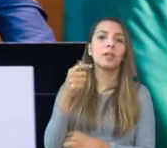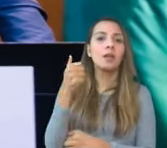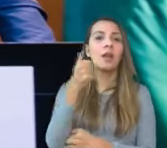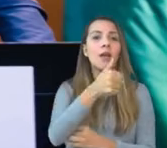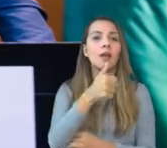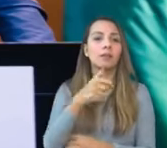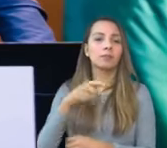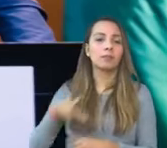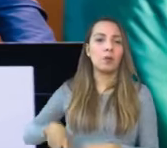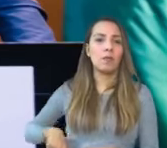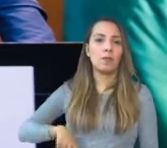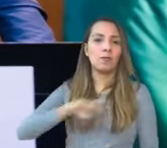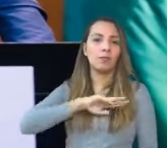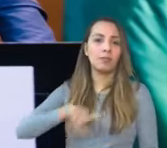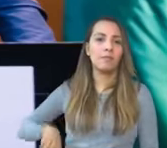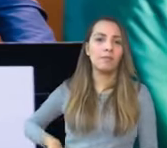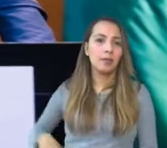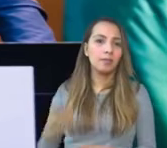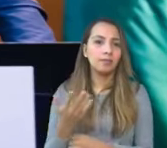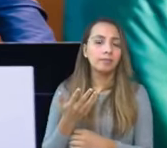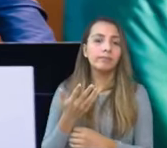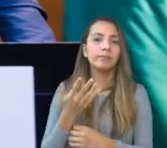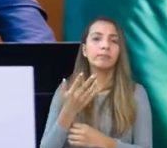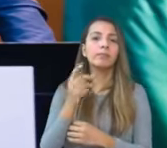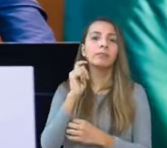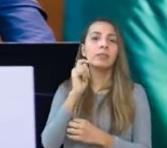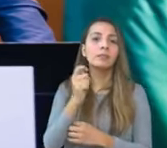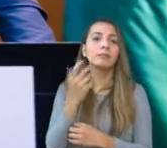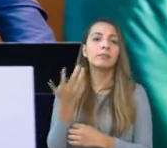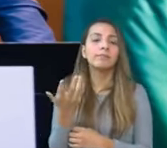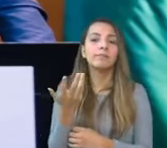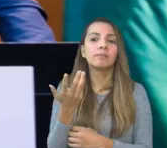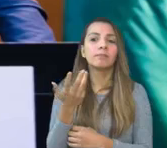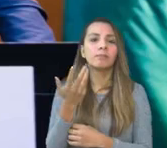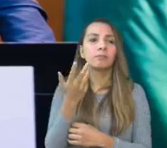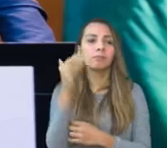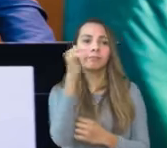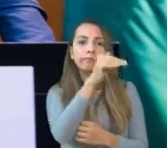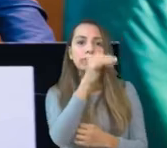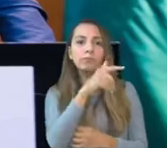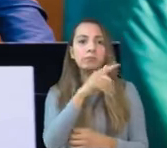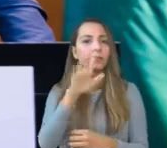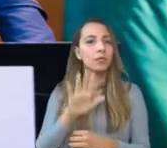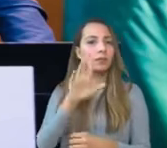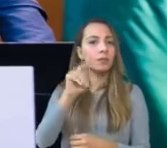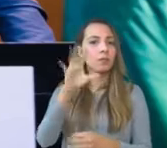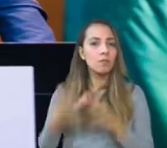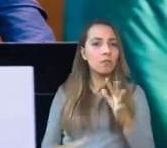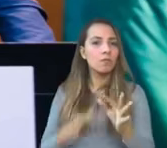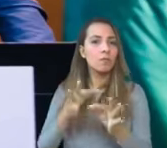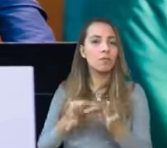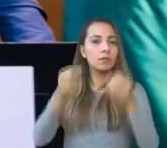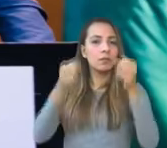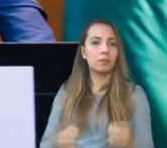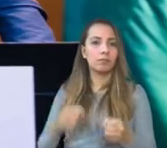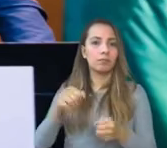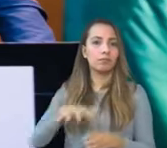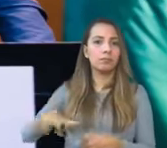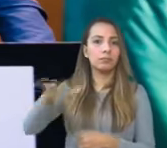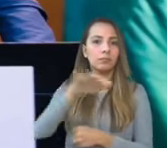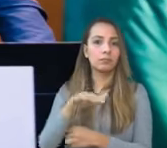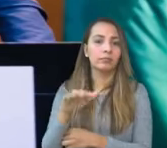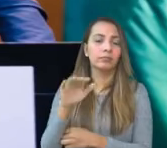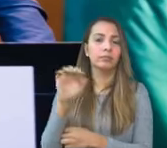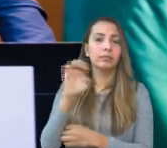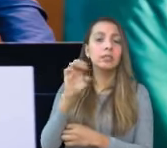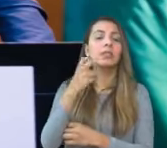ayuntamiento, dicho en palabras muy cortas, es no se está cumpliendo con la seguridad y le pide al